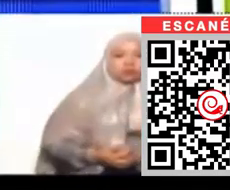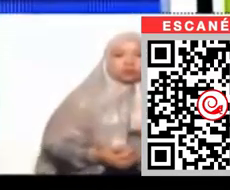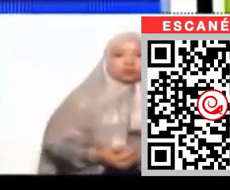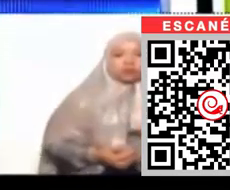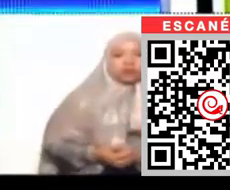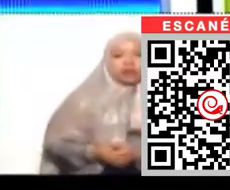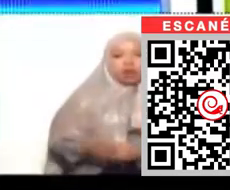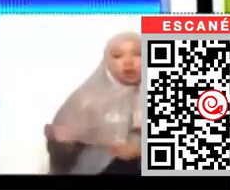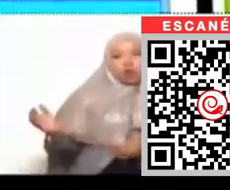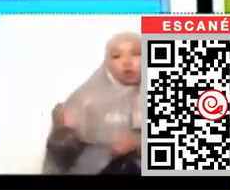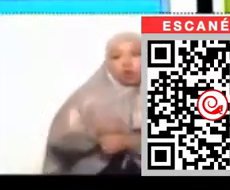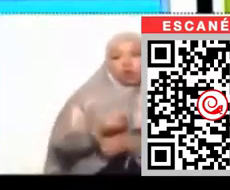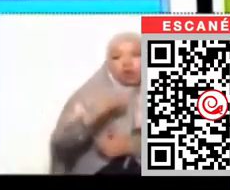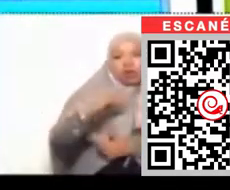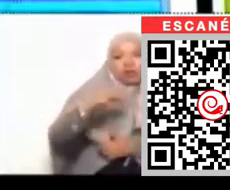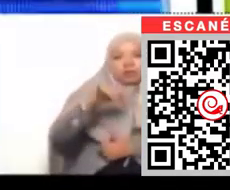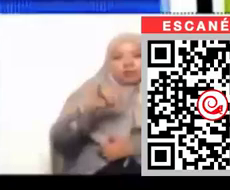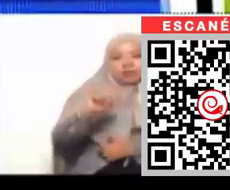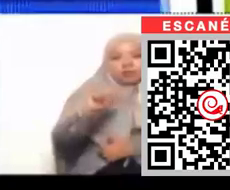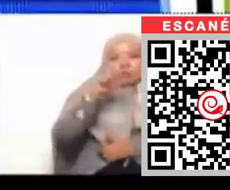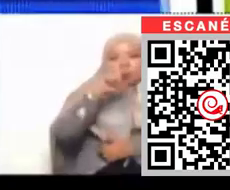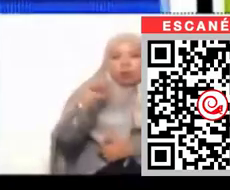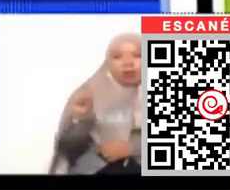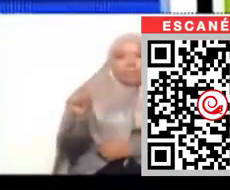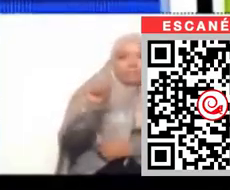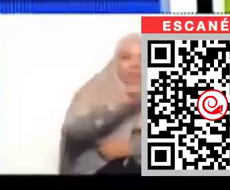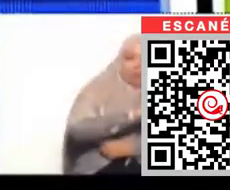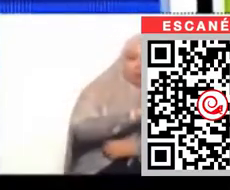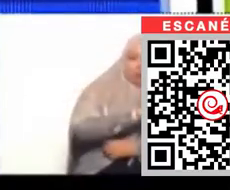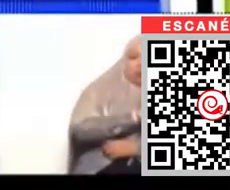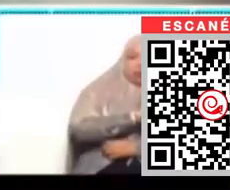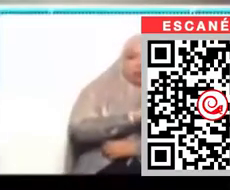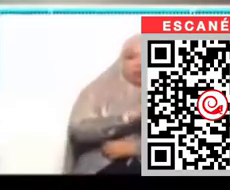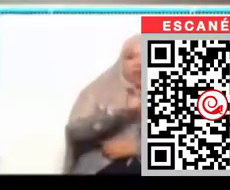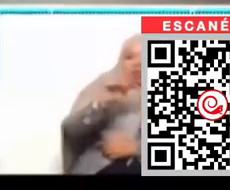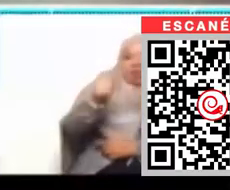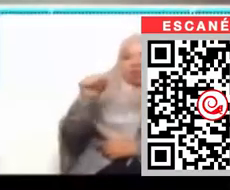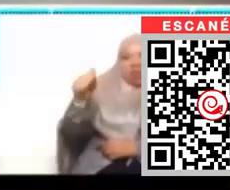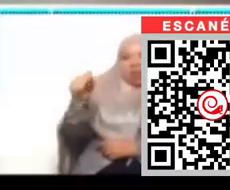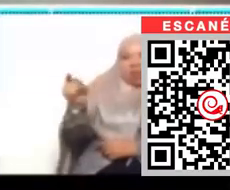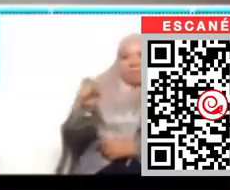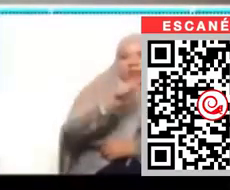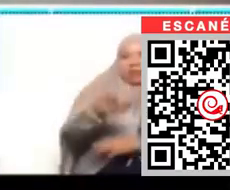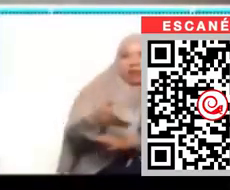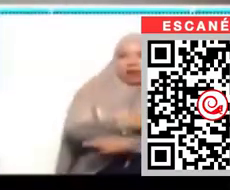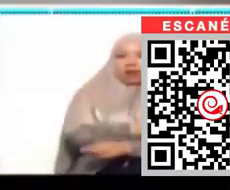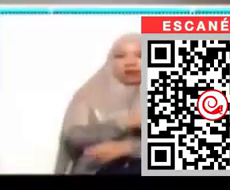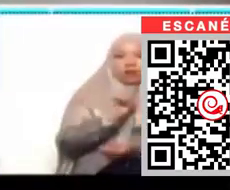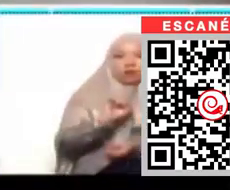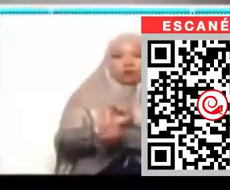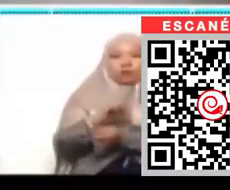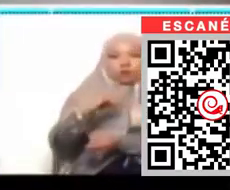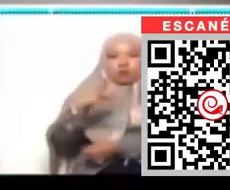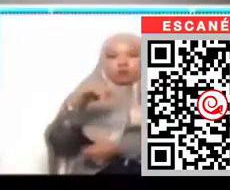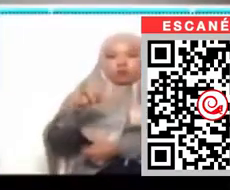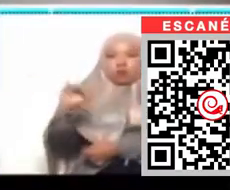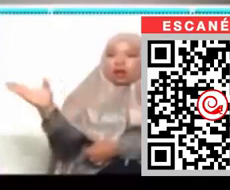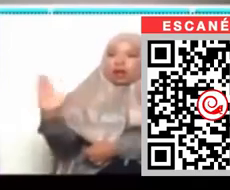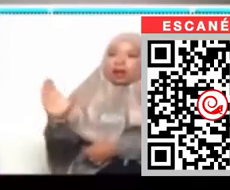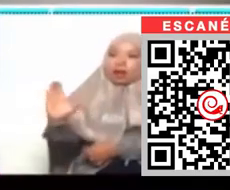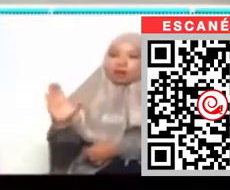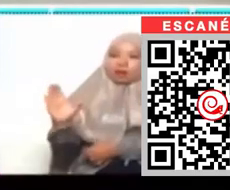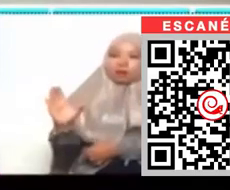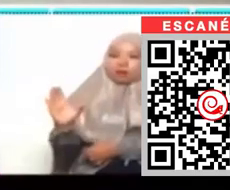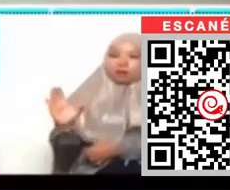CIA muchos meses antes del evento. Unos 10 meses antes fue reclutado en la ciudad de Caracas.